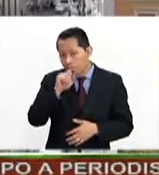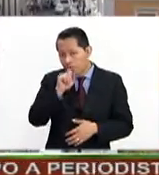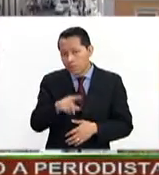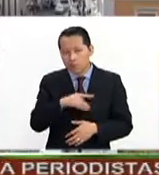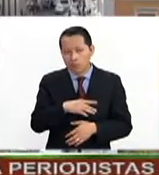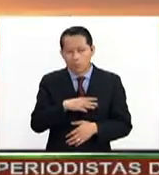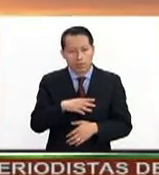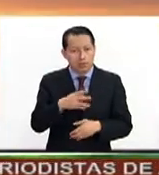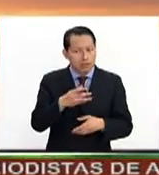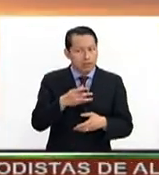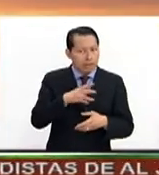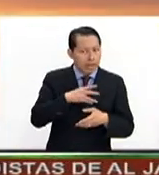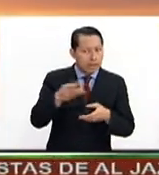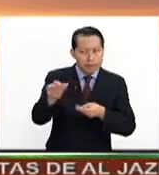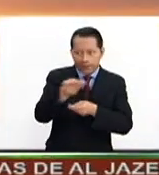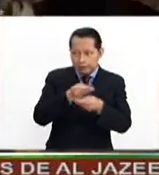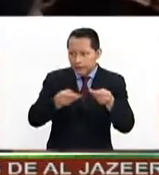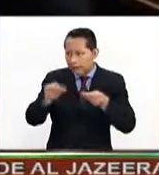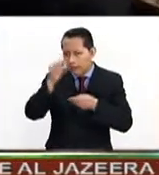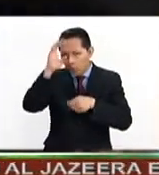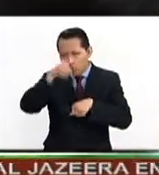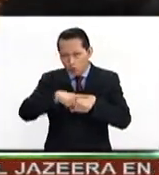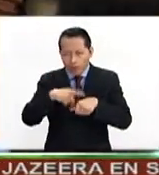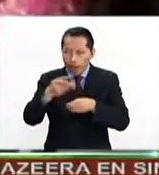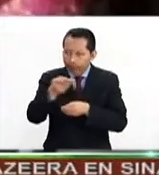Hay mucho intercambio cultural,